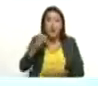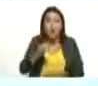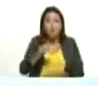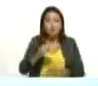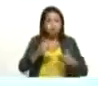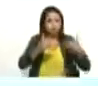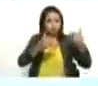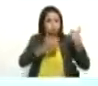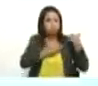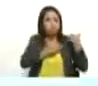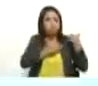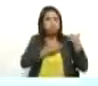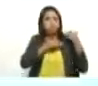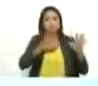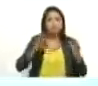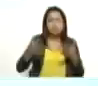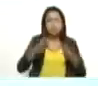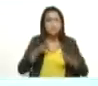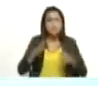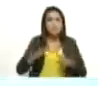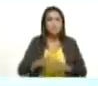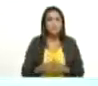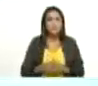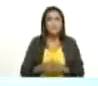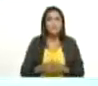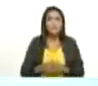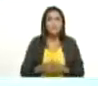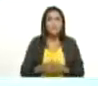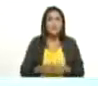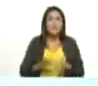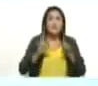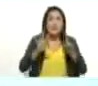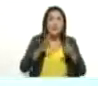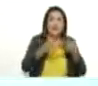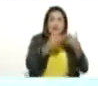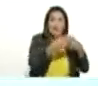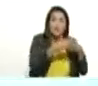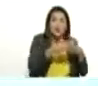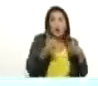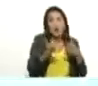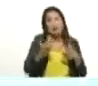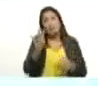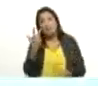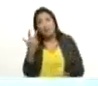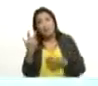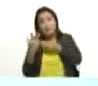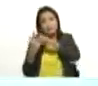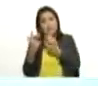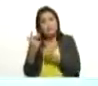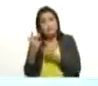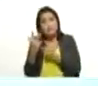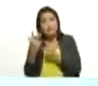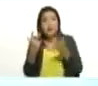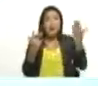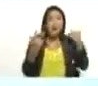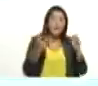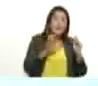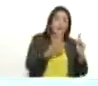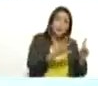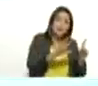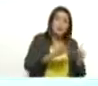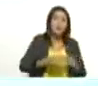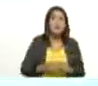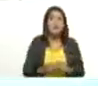Llegó a tener más de seis refinerías, ahora tiene tres refinerías poderosas, más de